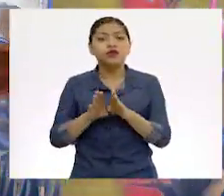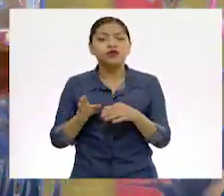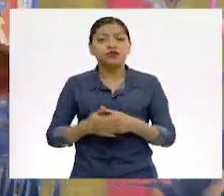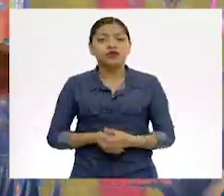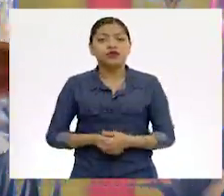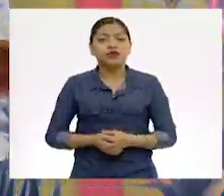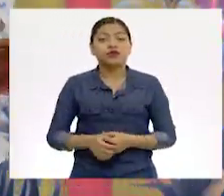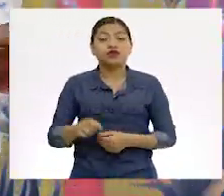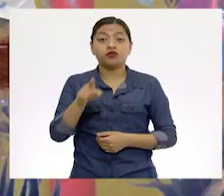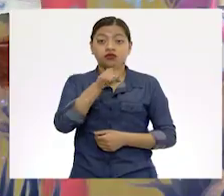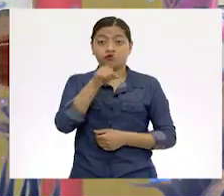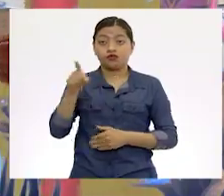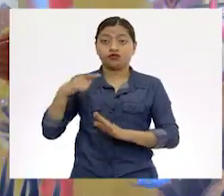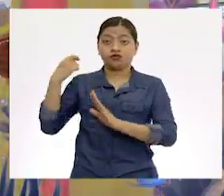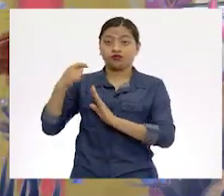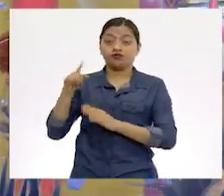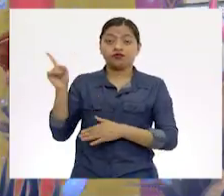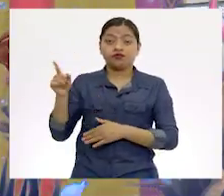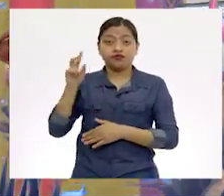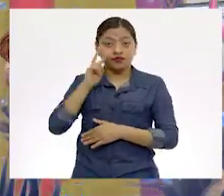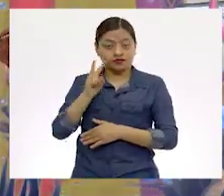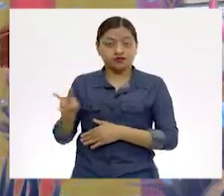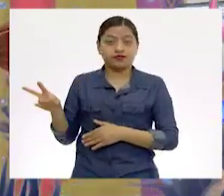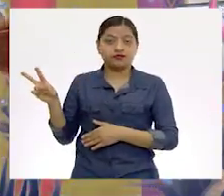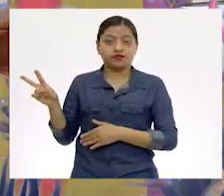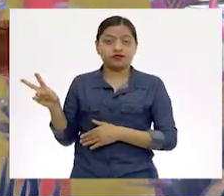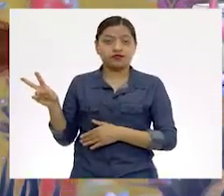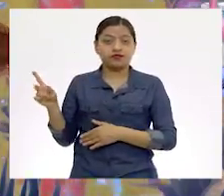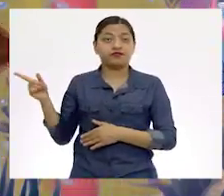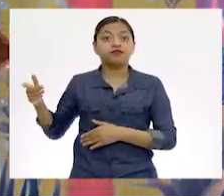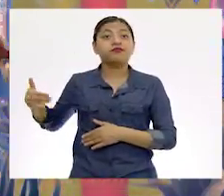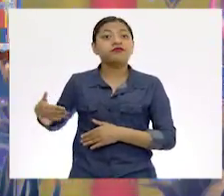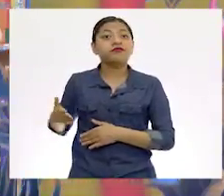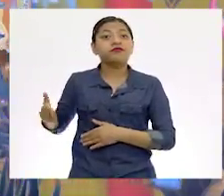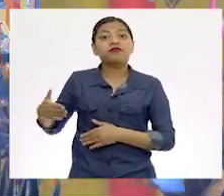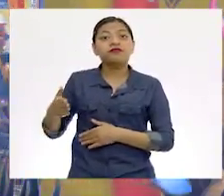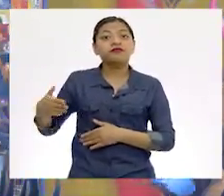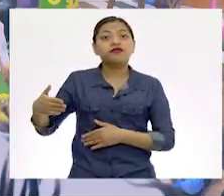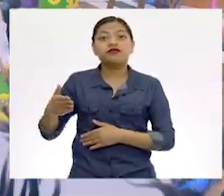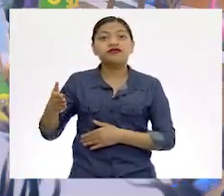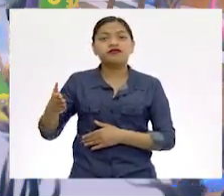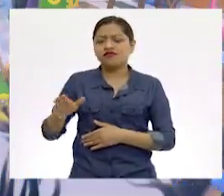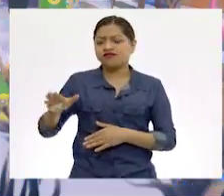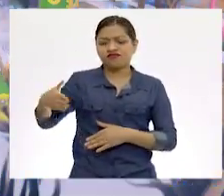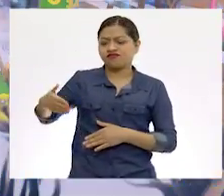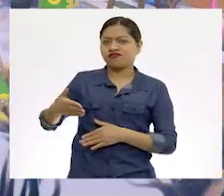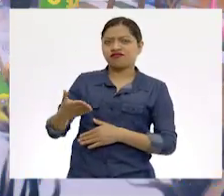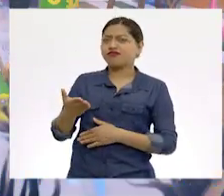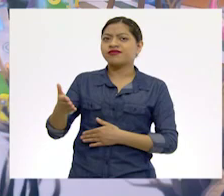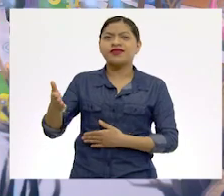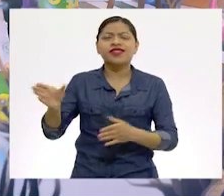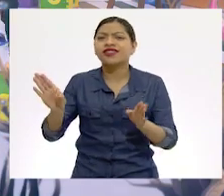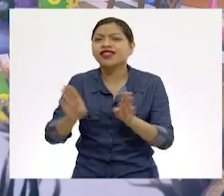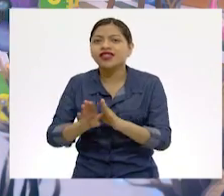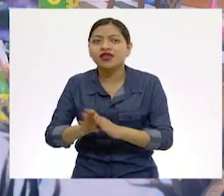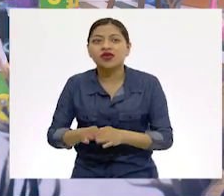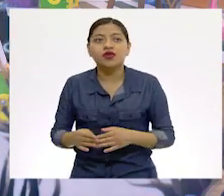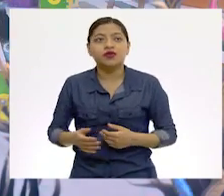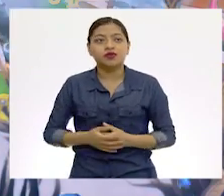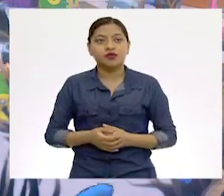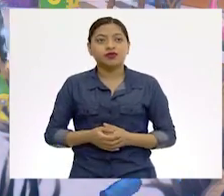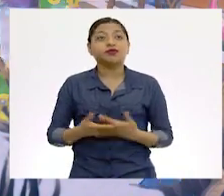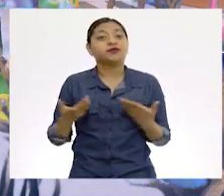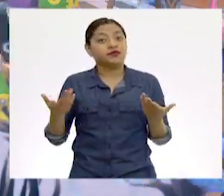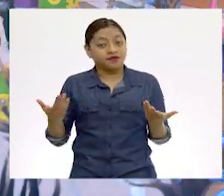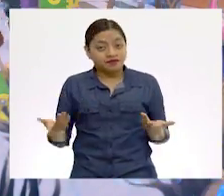En su pantalla van a aparecer algunos peces, obsérvenlos cómo le hacen para nadar, para desplazarse. Mueven ellos, toda su aleta. Así